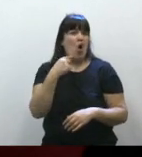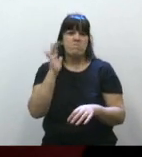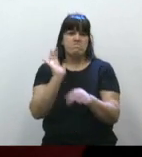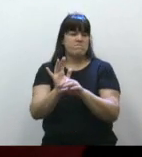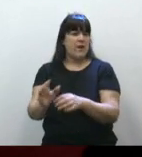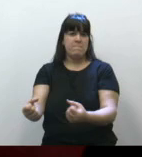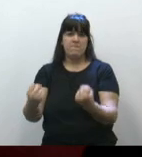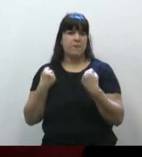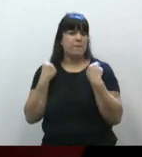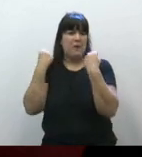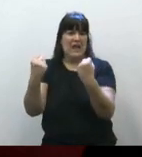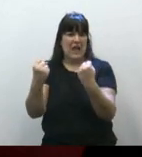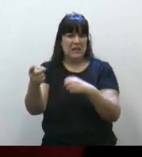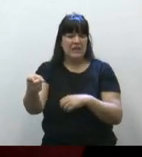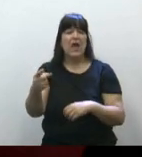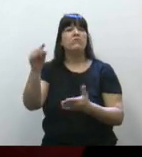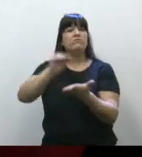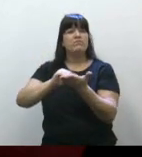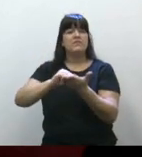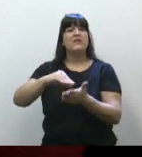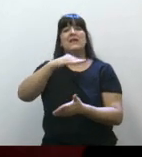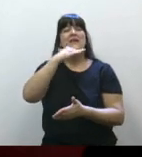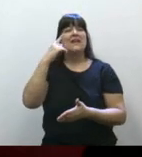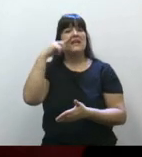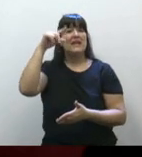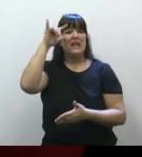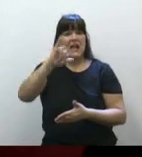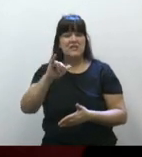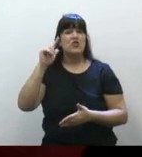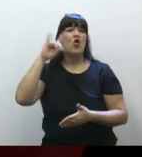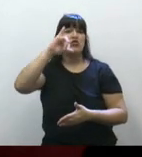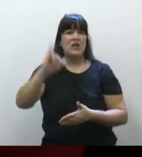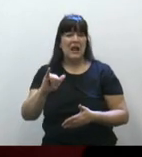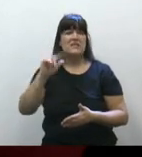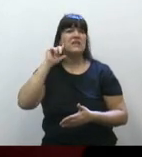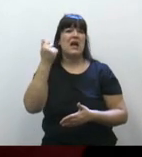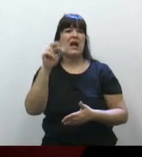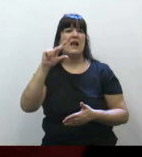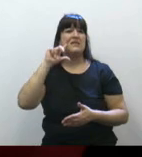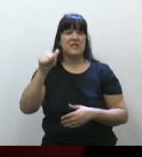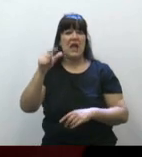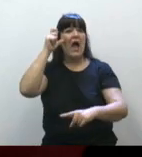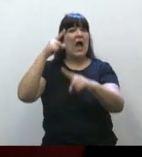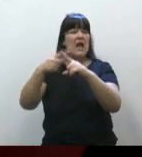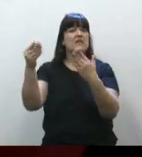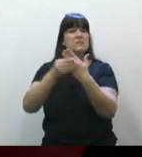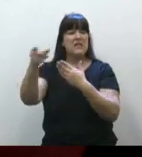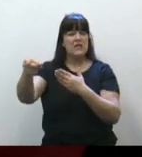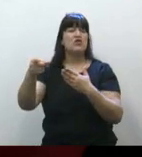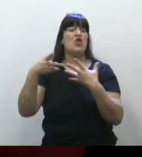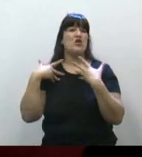valiente el doctor ginés gonzález garcía que era ministro de salud de néstor